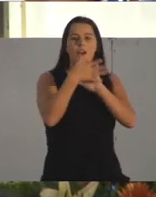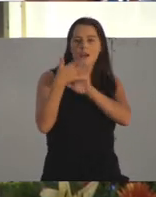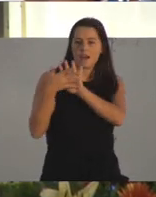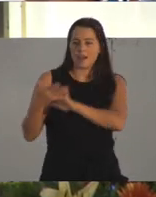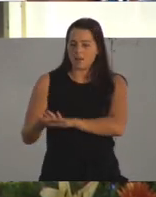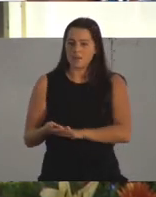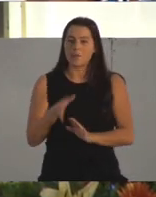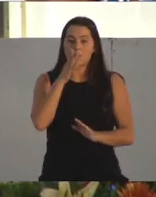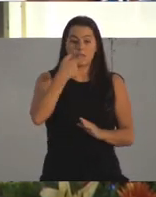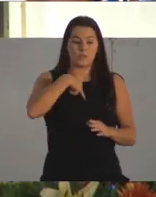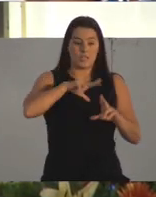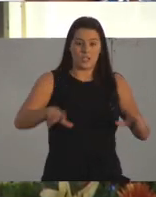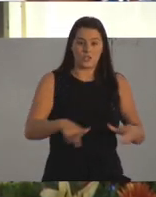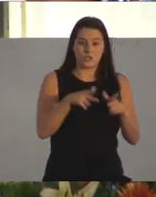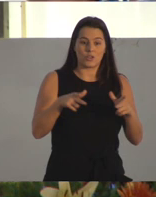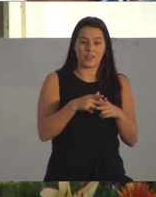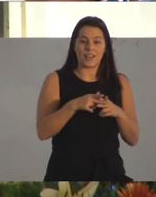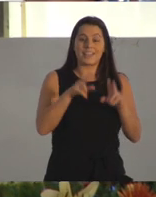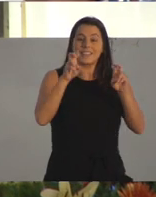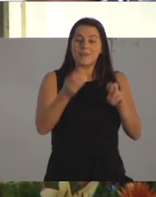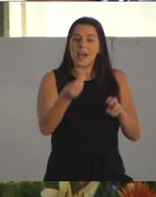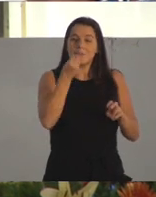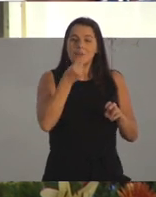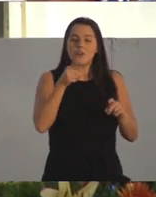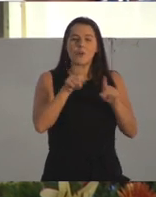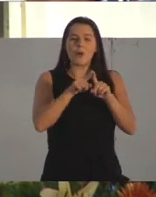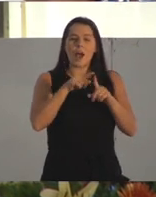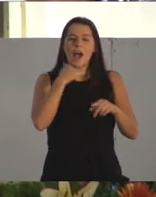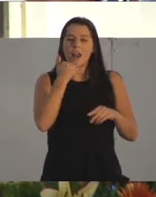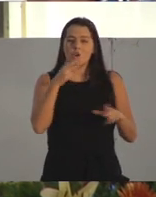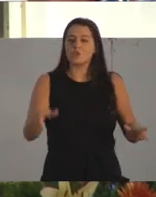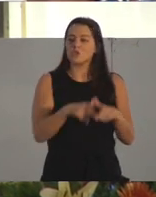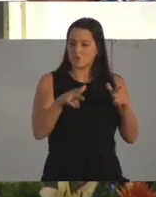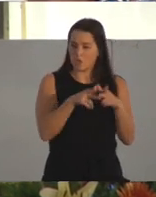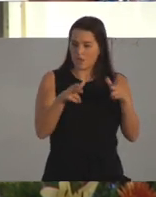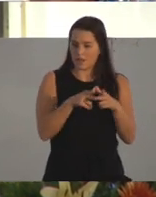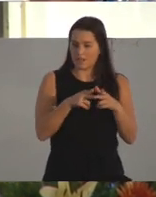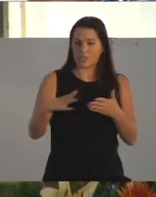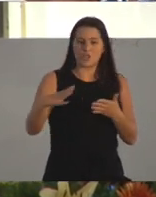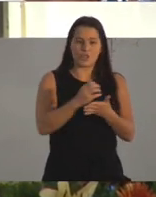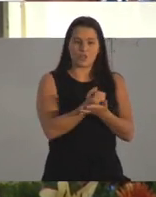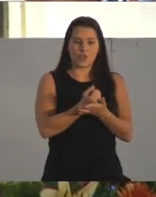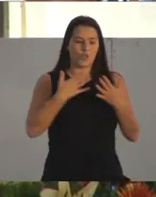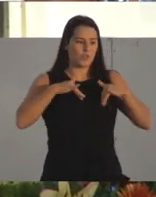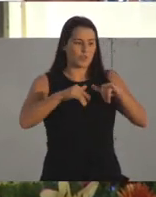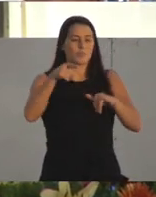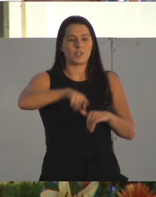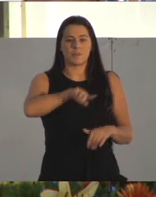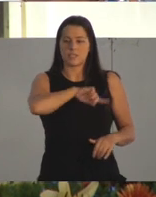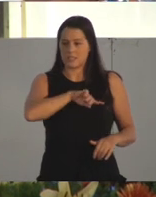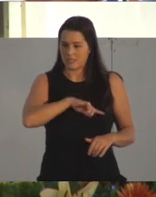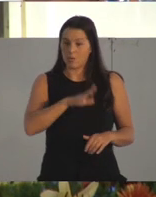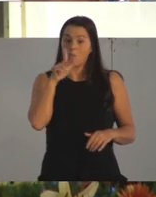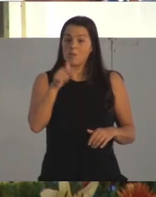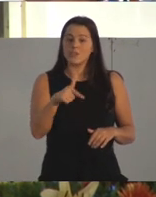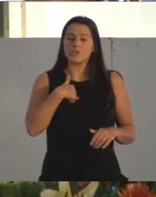nuestra sociedad la alimentación es además un hecho social del que disfrutamos y sentimos. Por eso nos